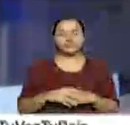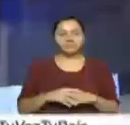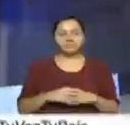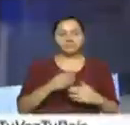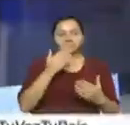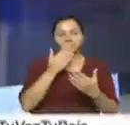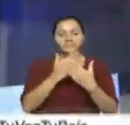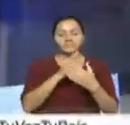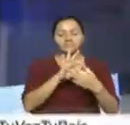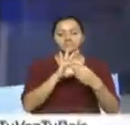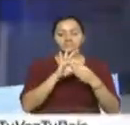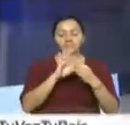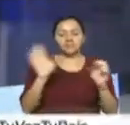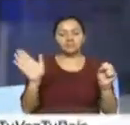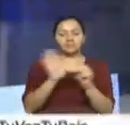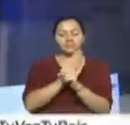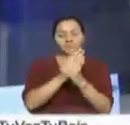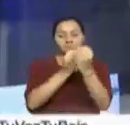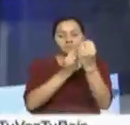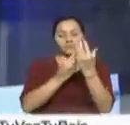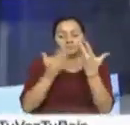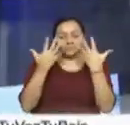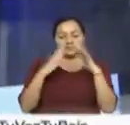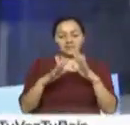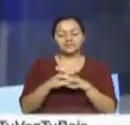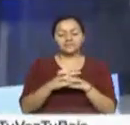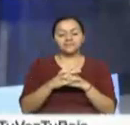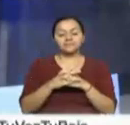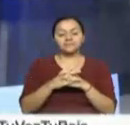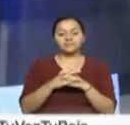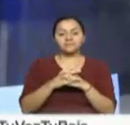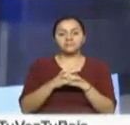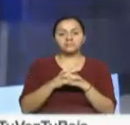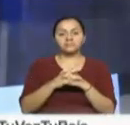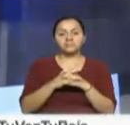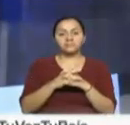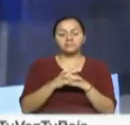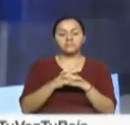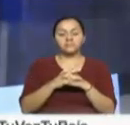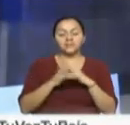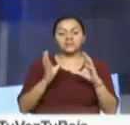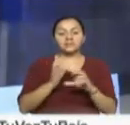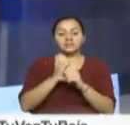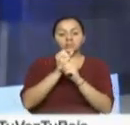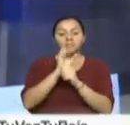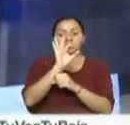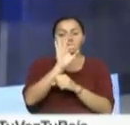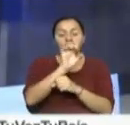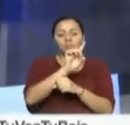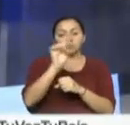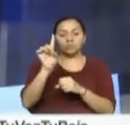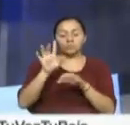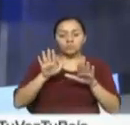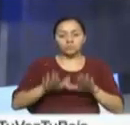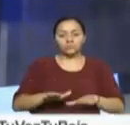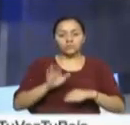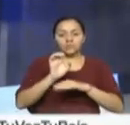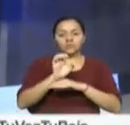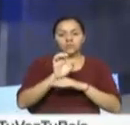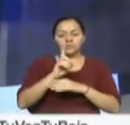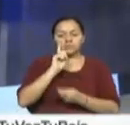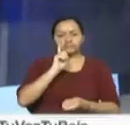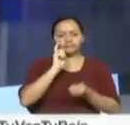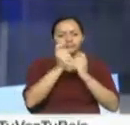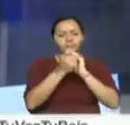Gracias para ti, Luis, por ese completo reporte. Ahora les contamos que el Servicio Integrado de Seguridad EQ911 de nuestro país se ha convertido